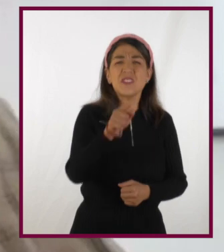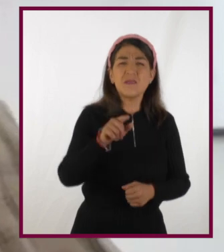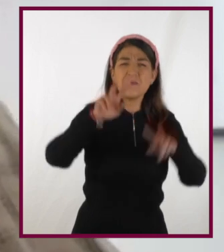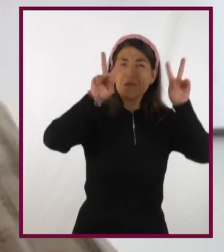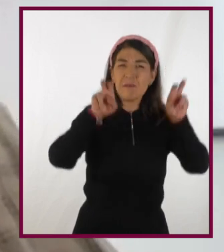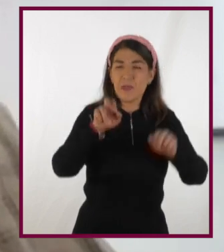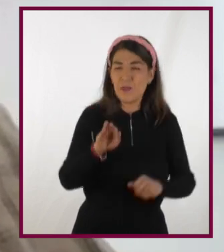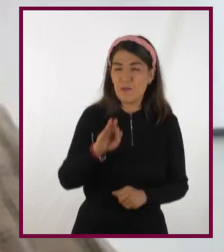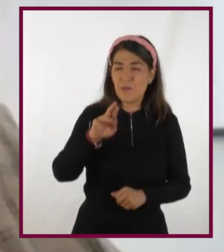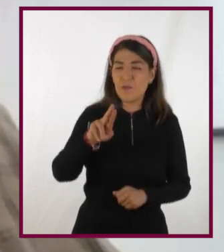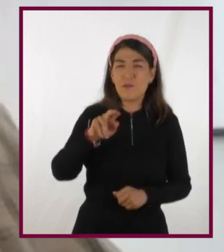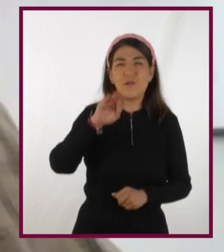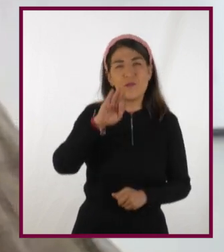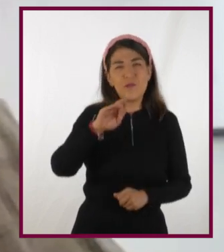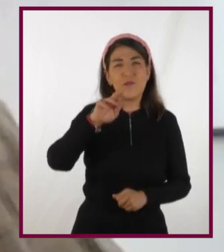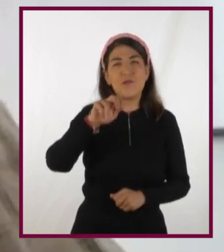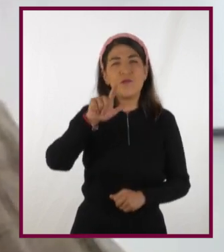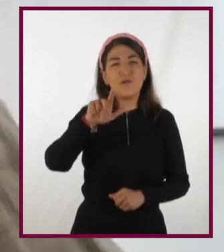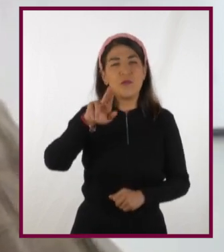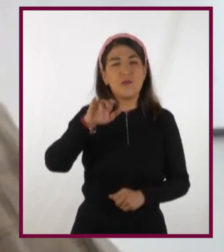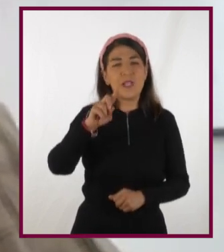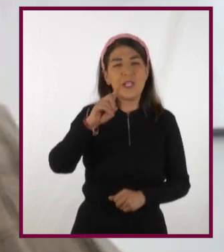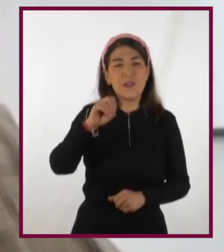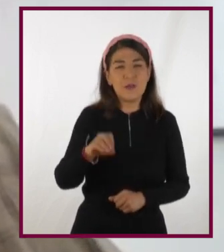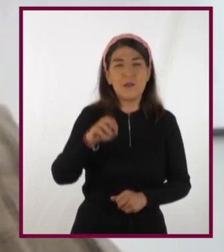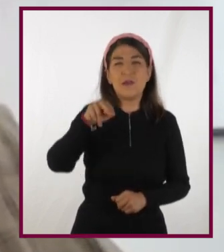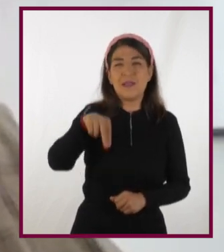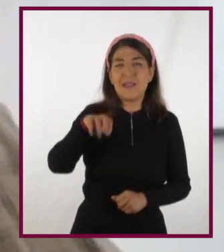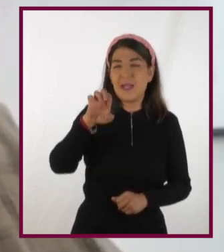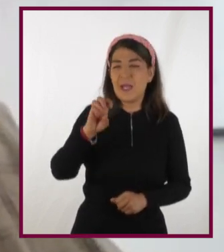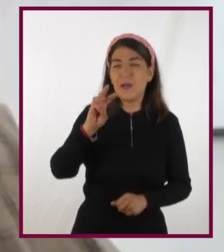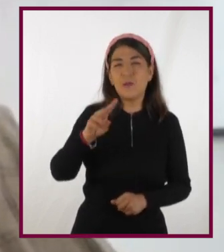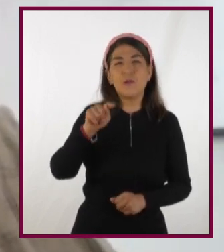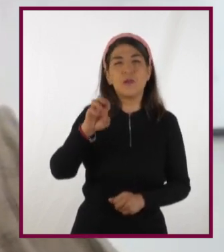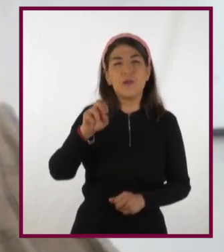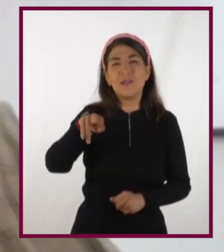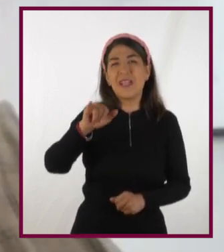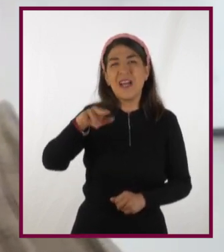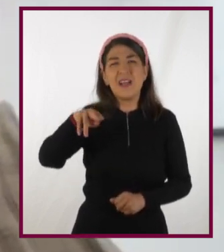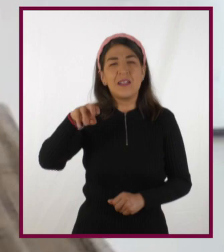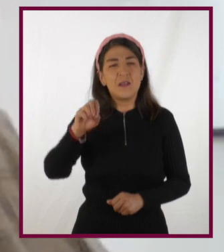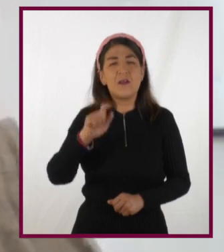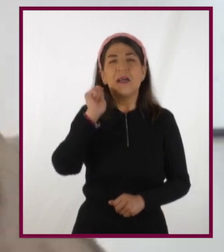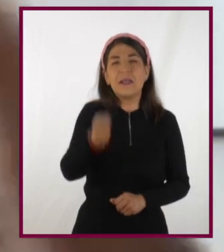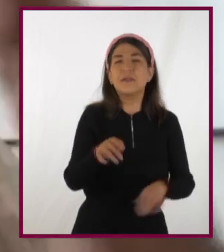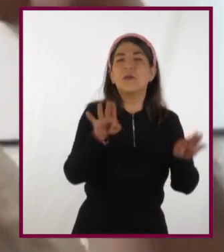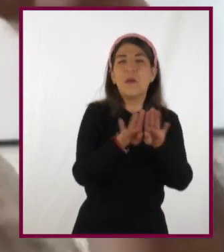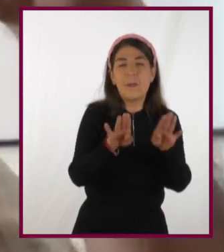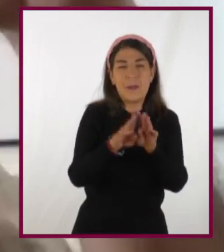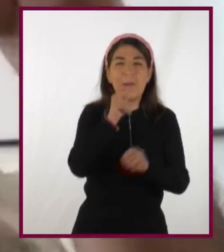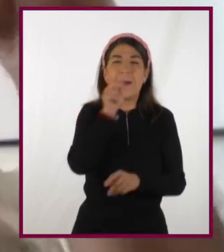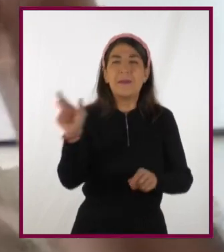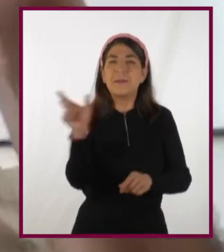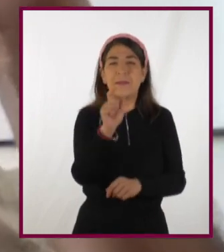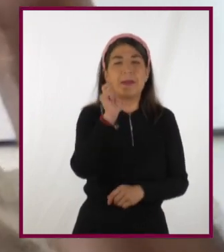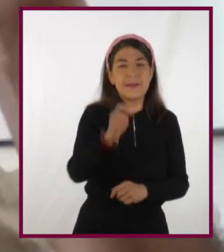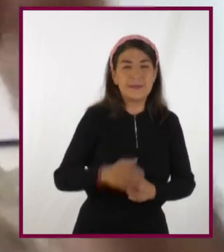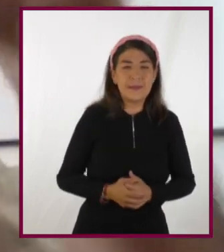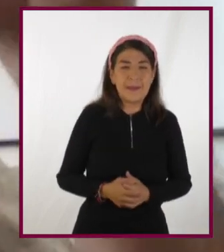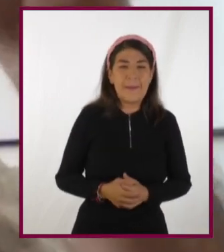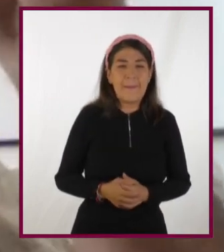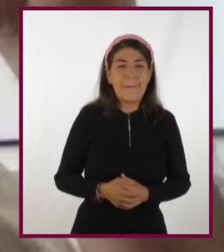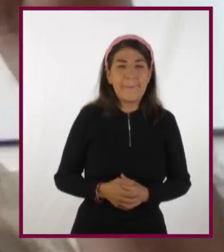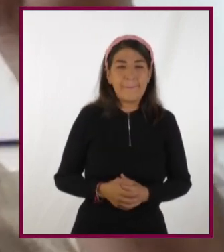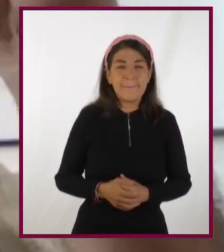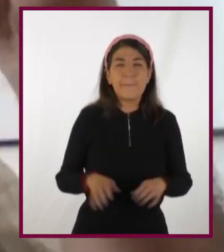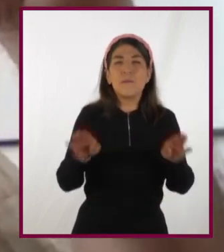Ok, por fluido newtoniano se entiende un modelo de fluido en cual las